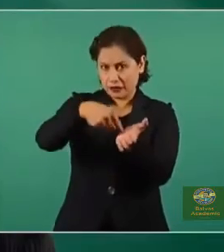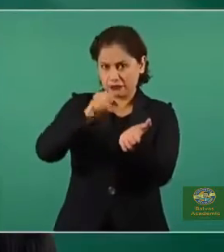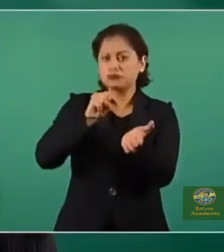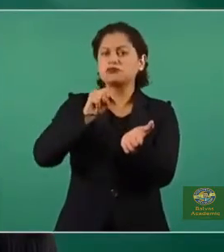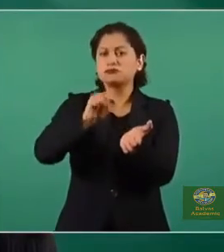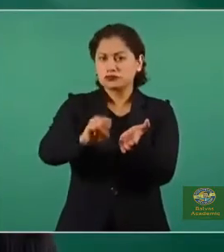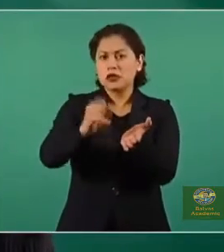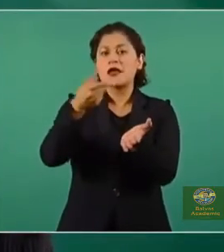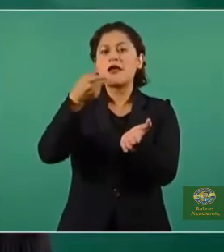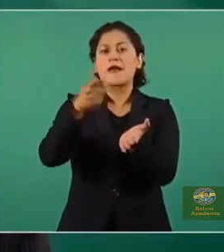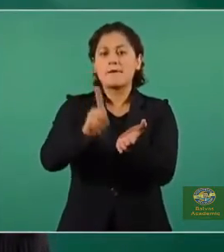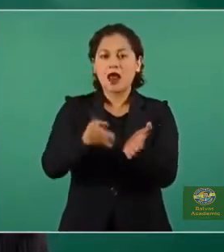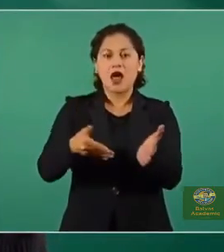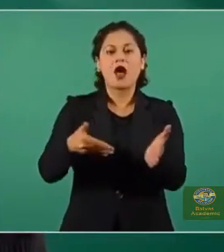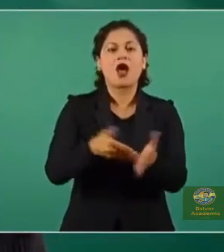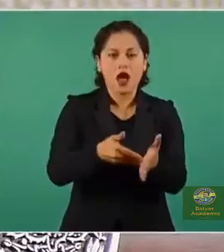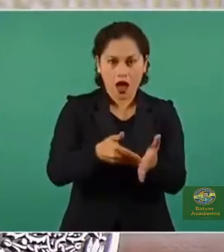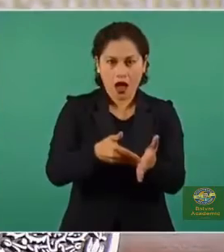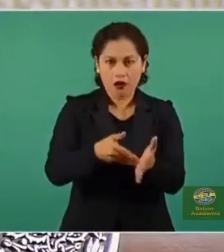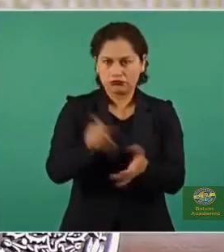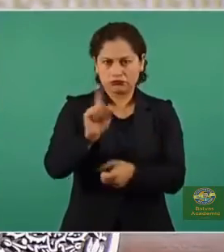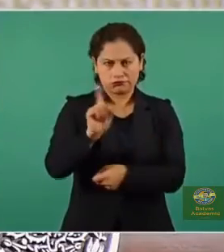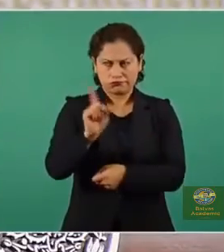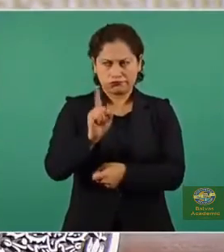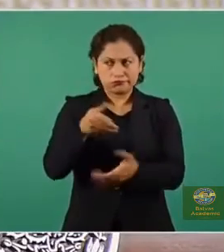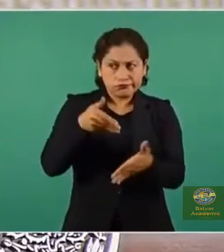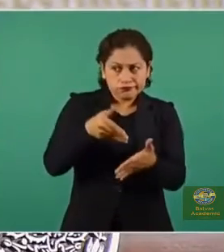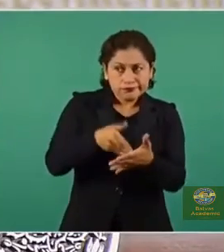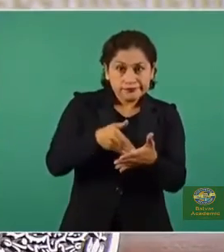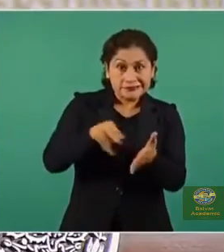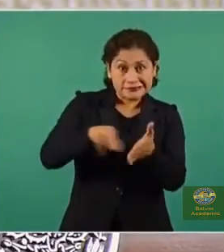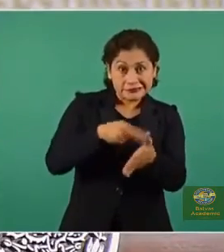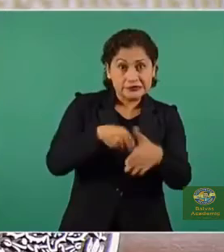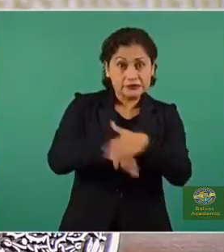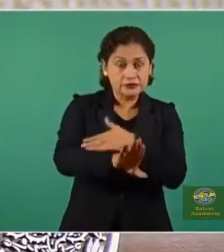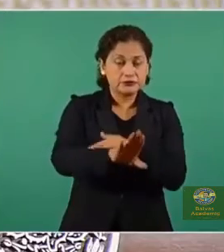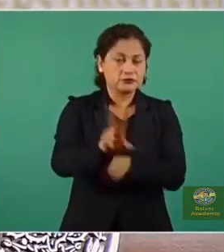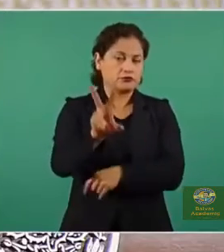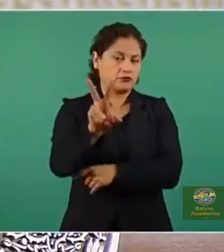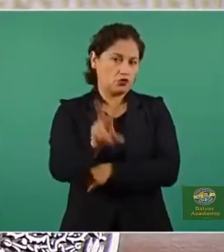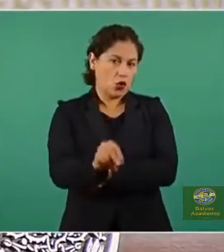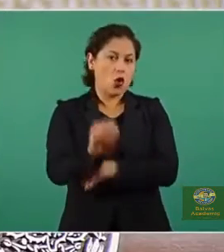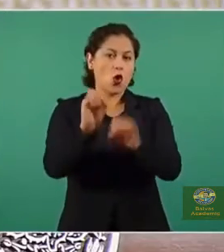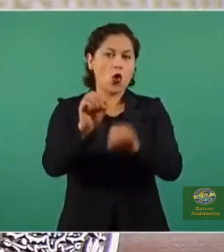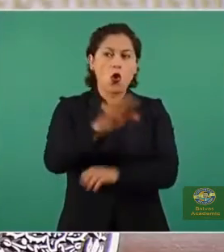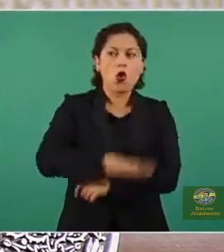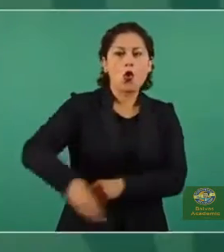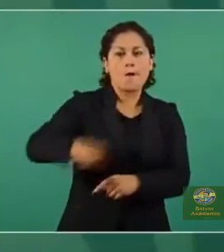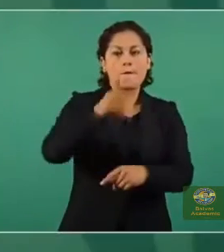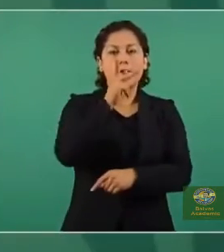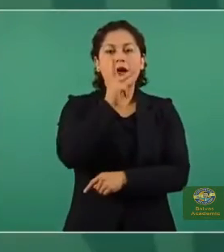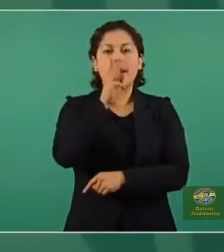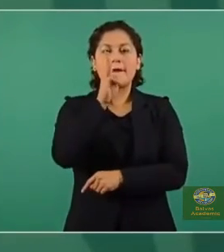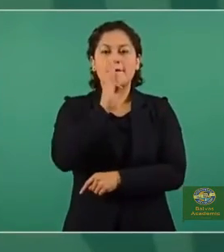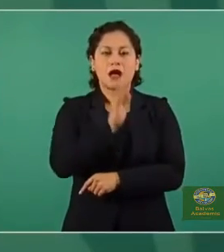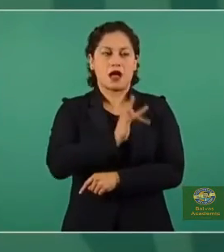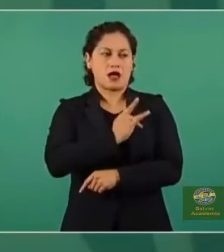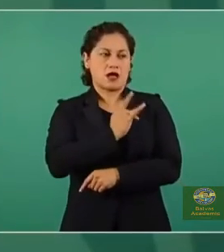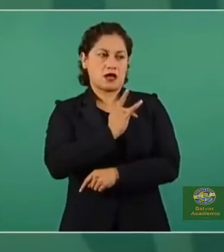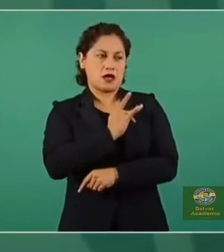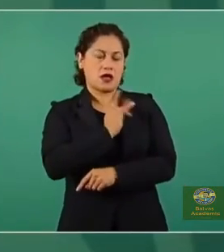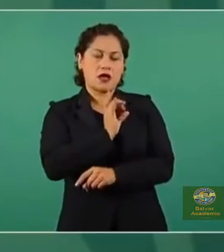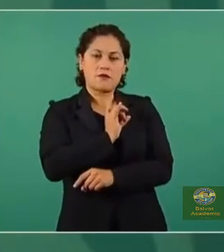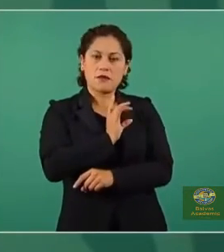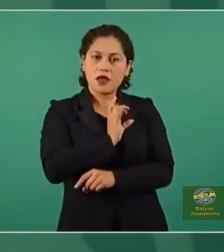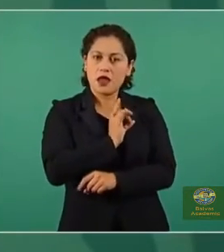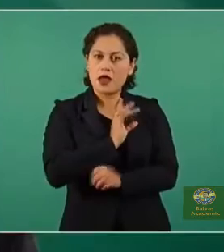limitante o que no fuera un condicionamiento que pudiera producir en los padres de familia, por un lado, desconfianza y por otro lado, a lo mejor,